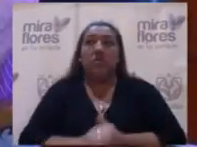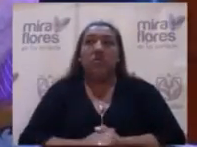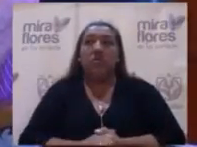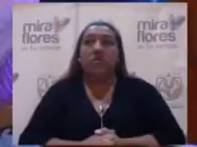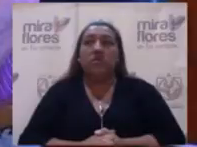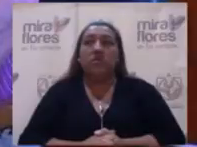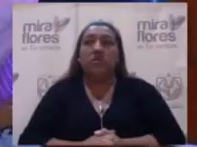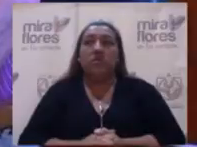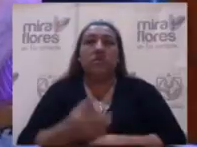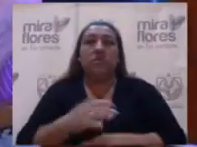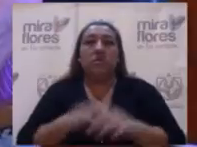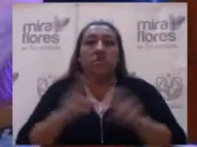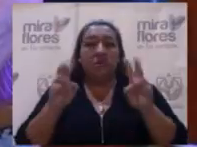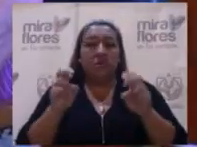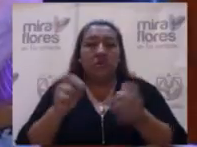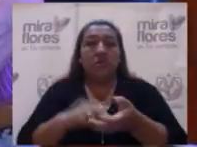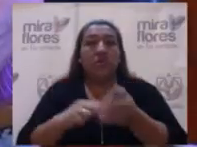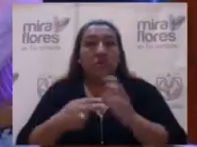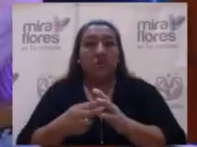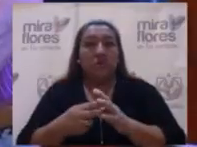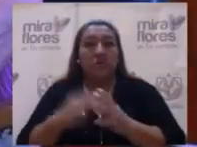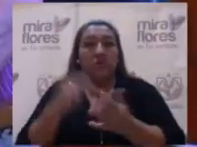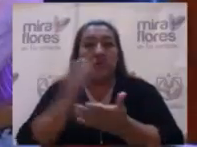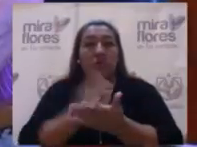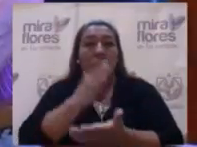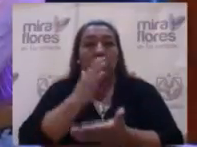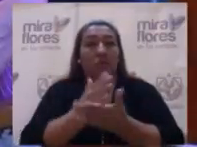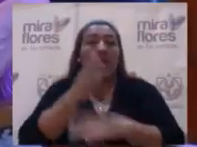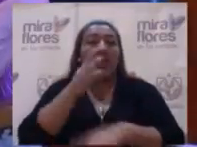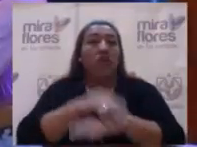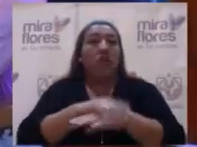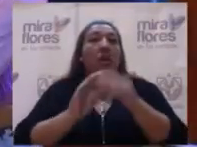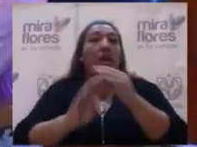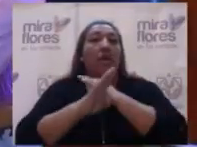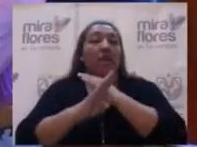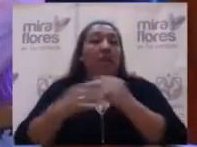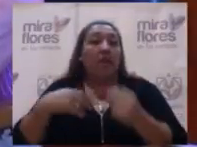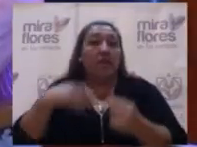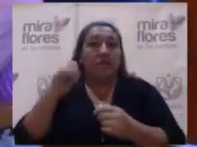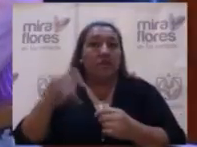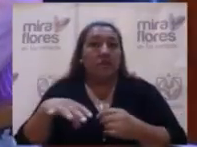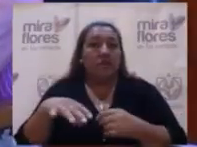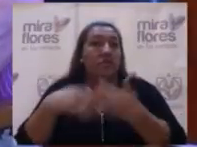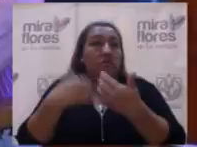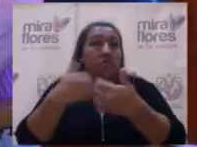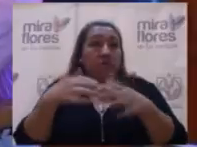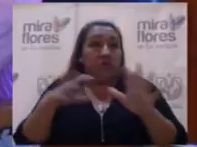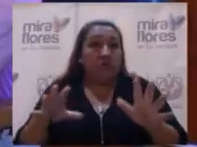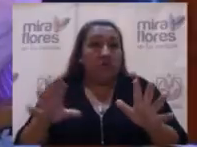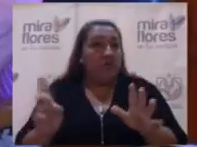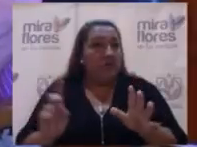oportunidades sobre este tema. Y yo creo que el problema de defensa civil no es trasladar, a pesar de que está bien,